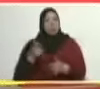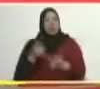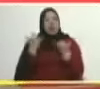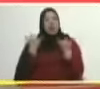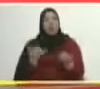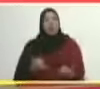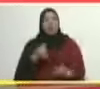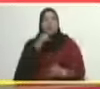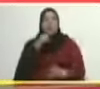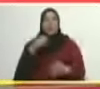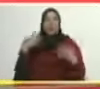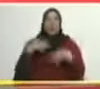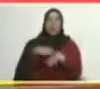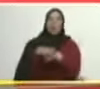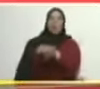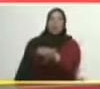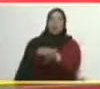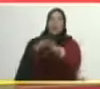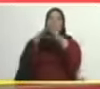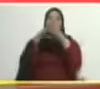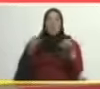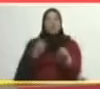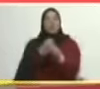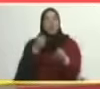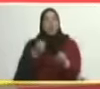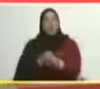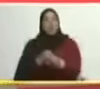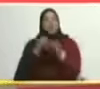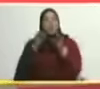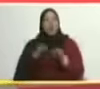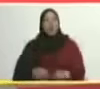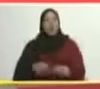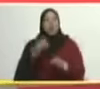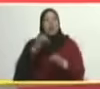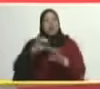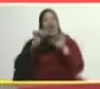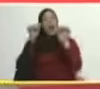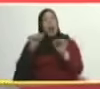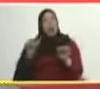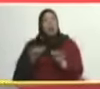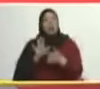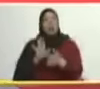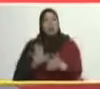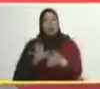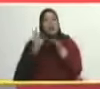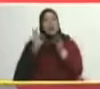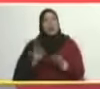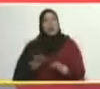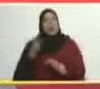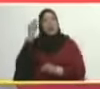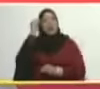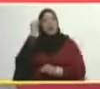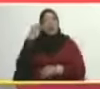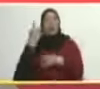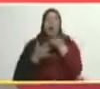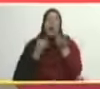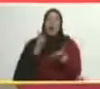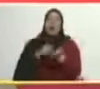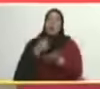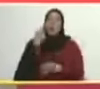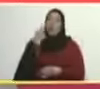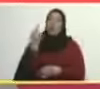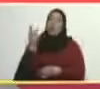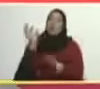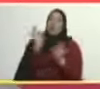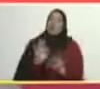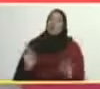y acción cordial. Todos los que tienen un pecho con qué arremeter y mente para ver de lejos y